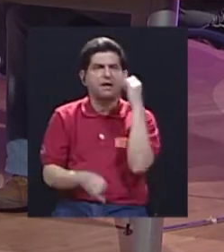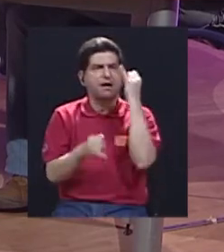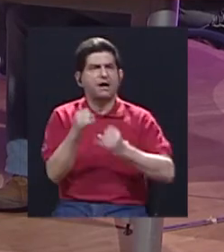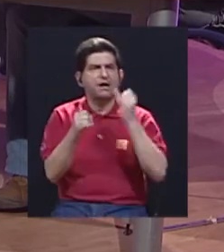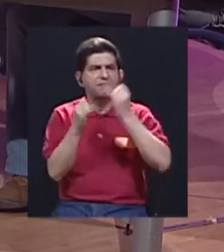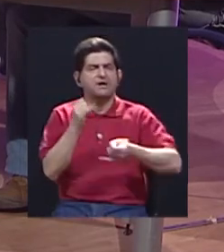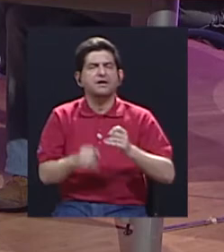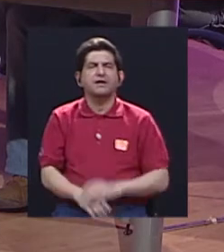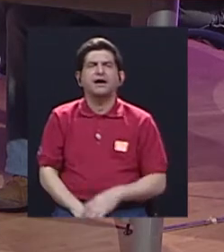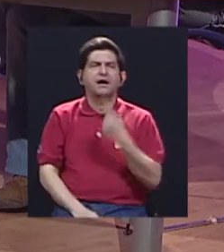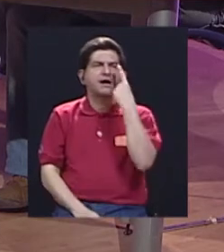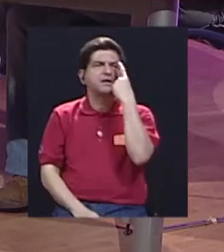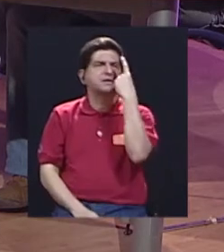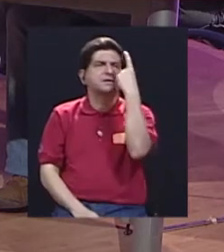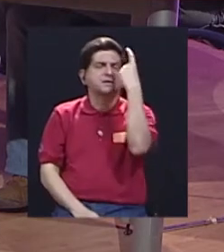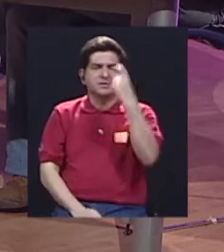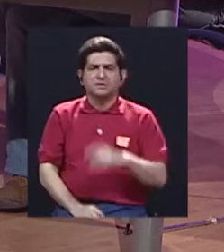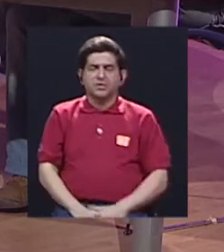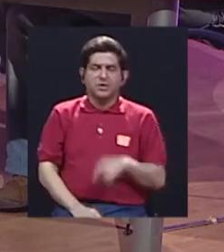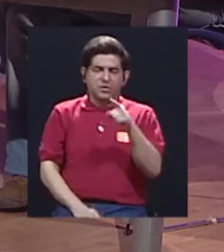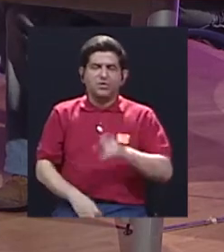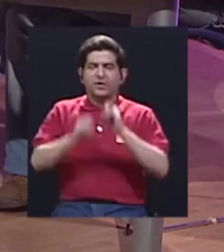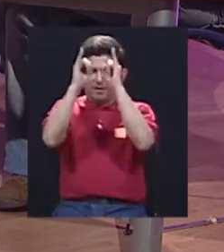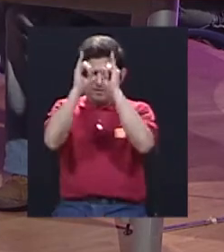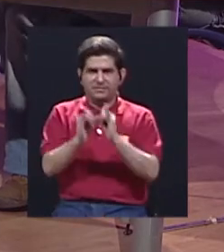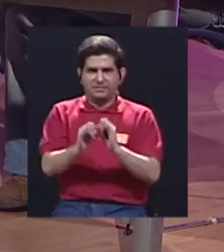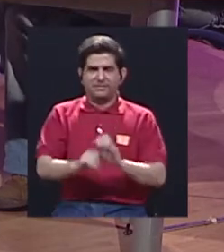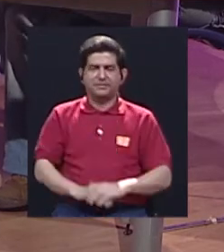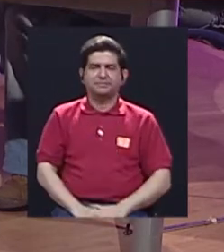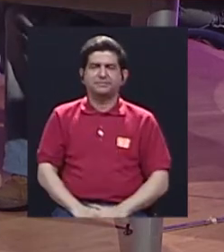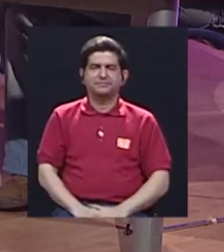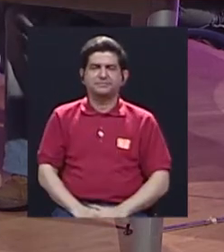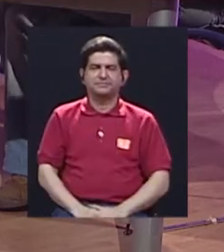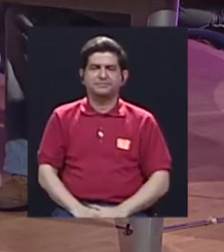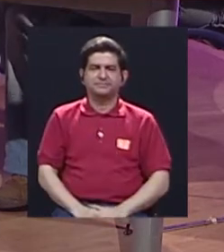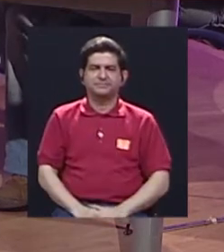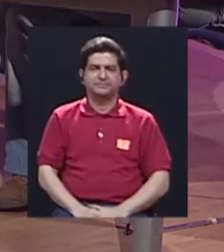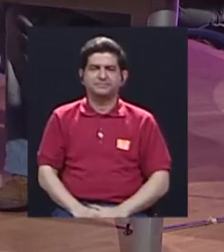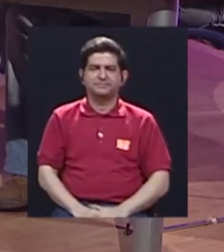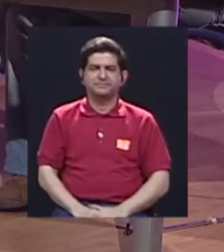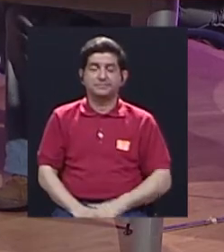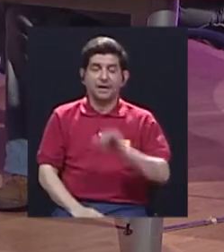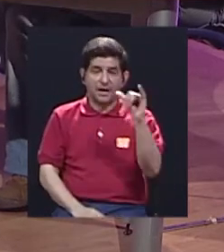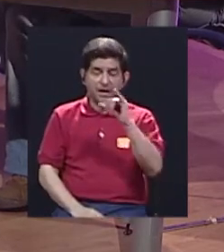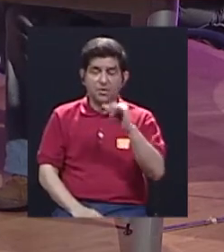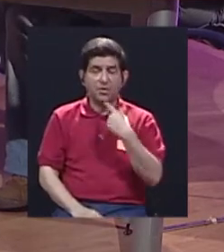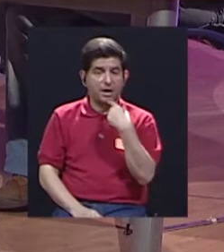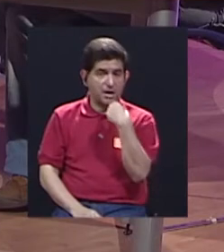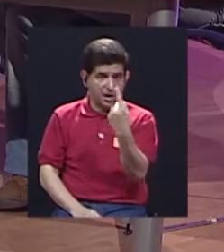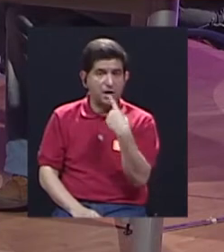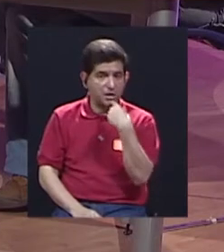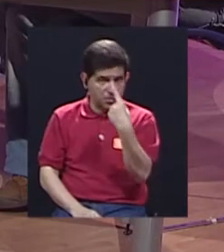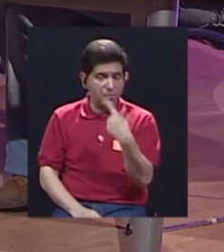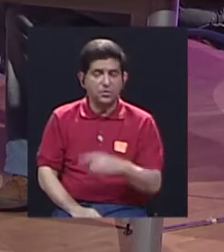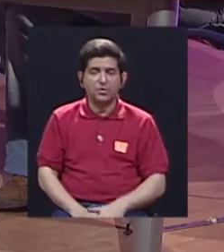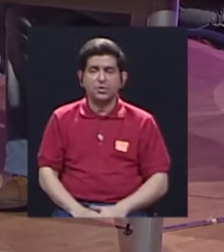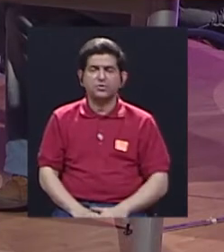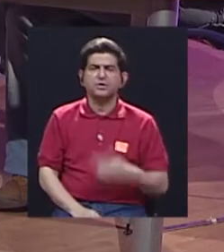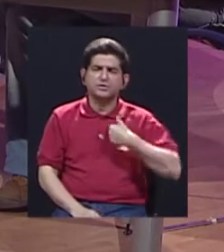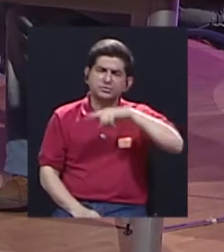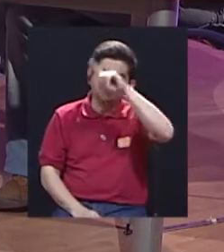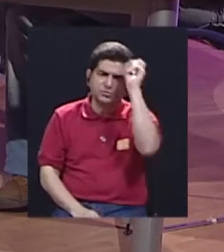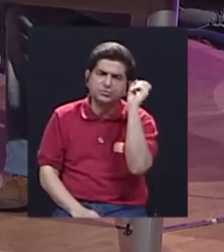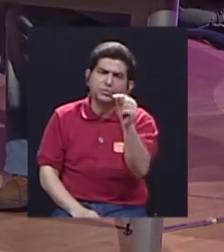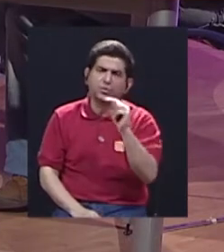con la ilusión de la individualidad. Con la ilusión que lo, wow, que lo describís, me sale